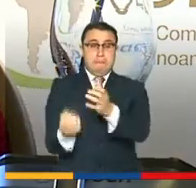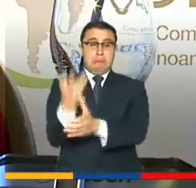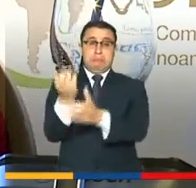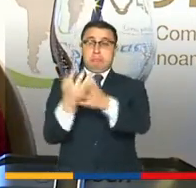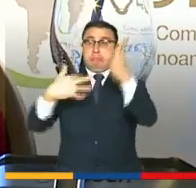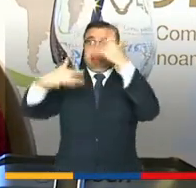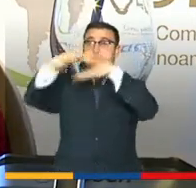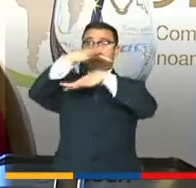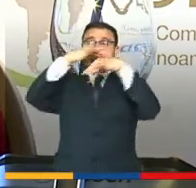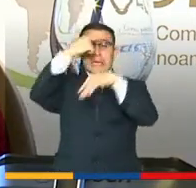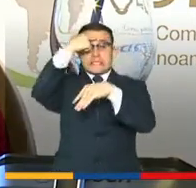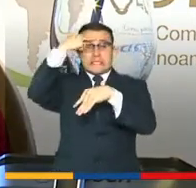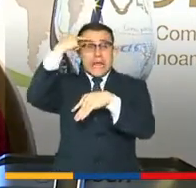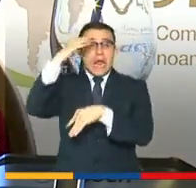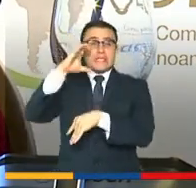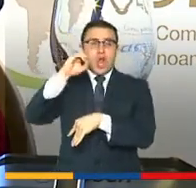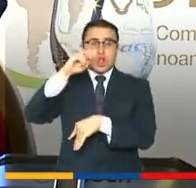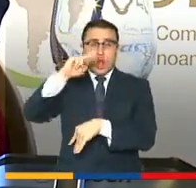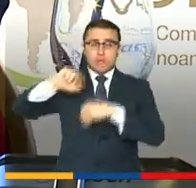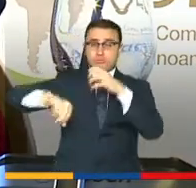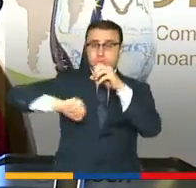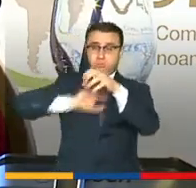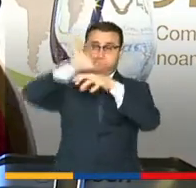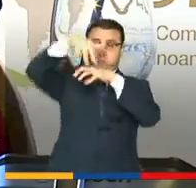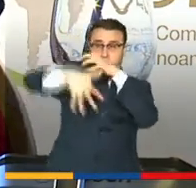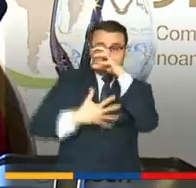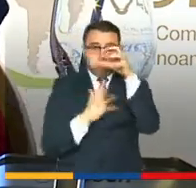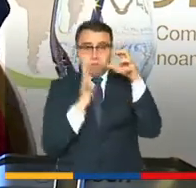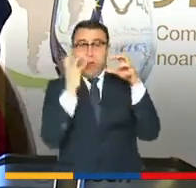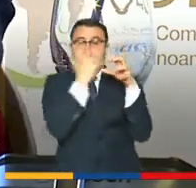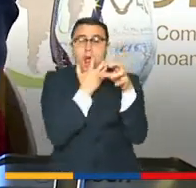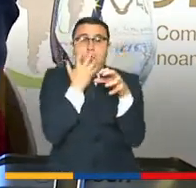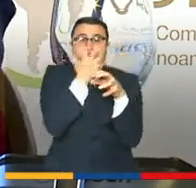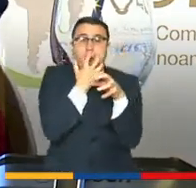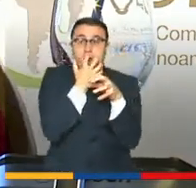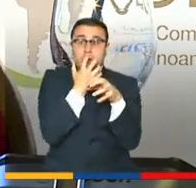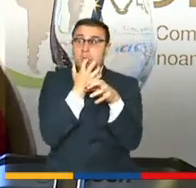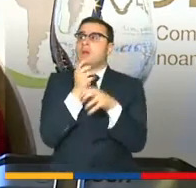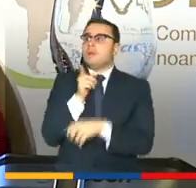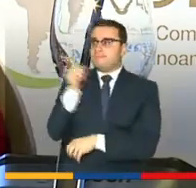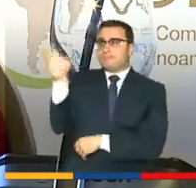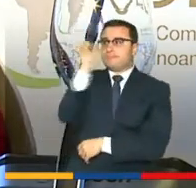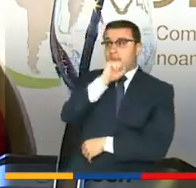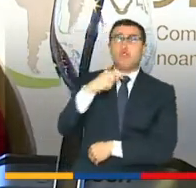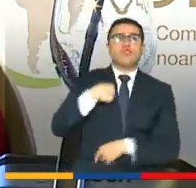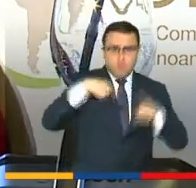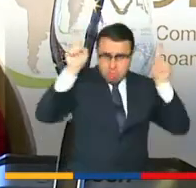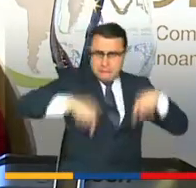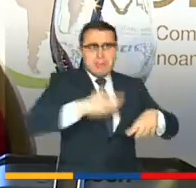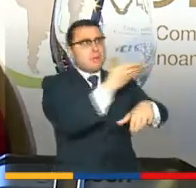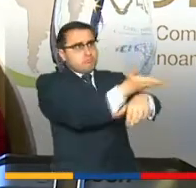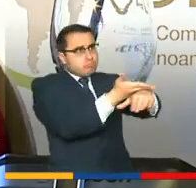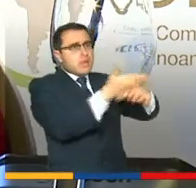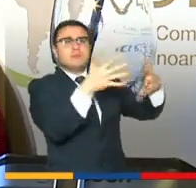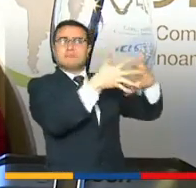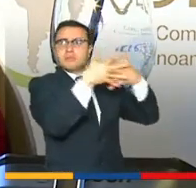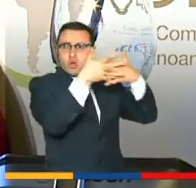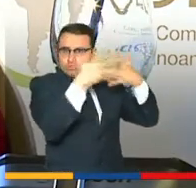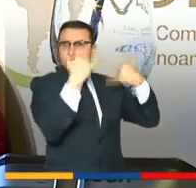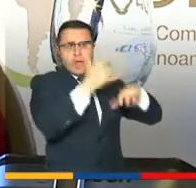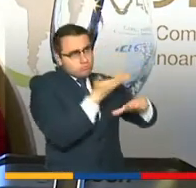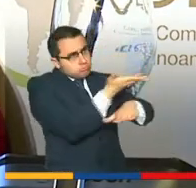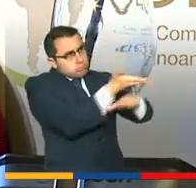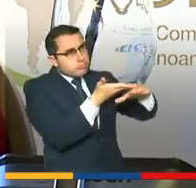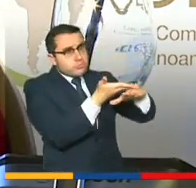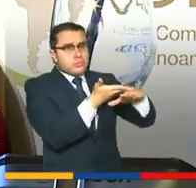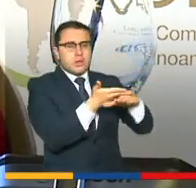invernadero. Se lo he solicitado a los Estados Unidos. Lo que siento es que el capitalismo que